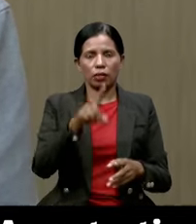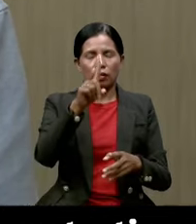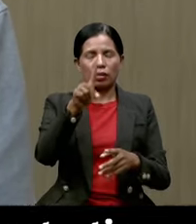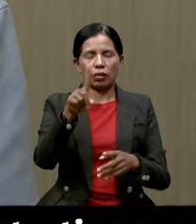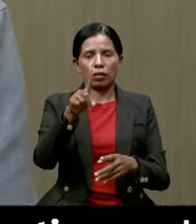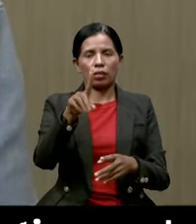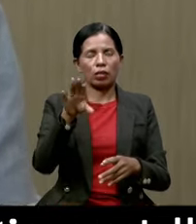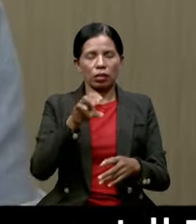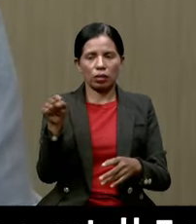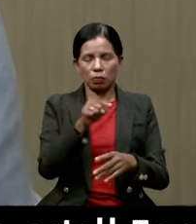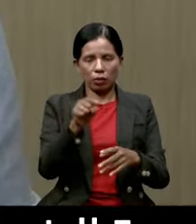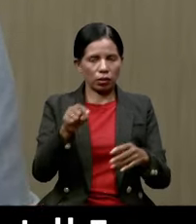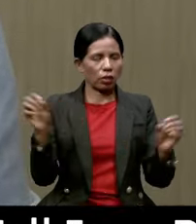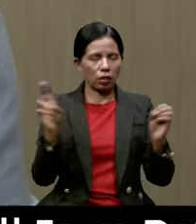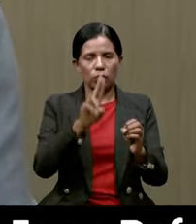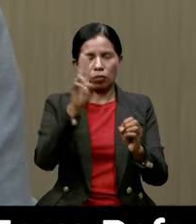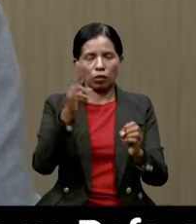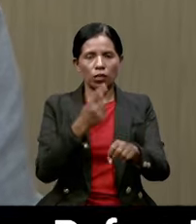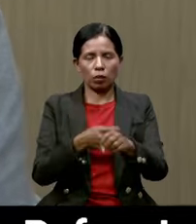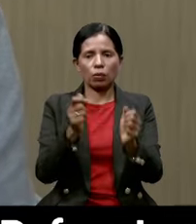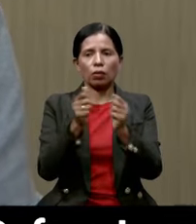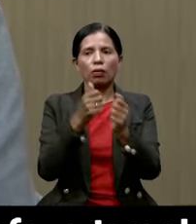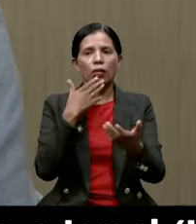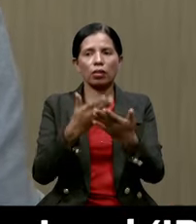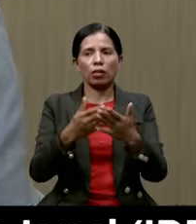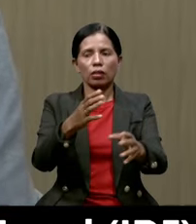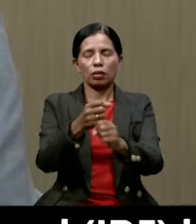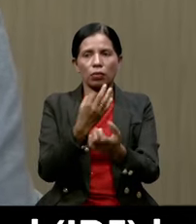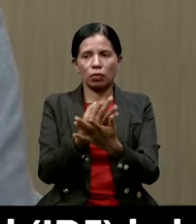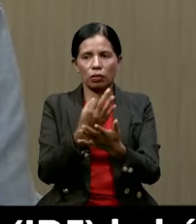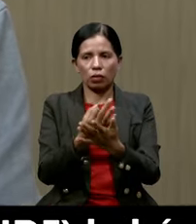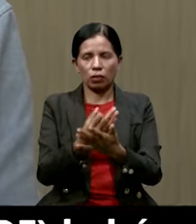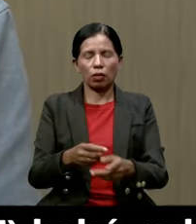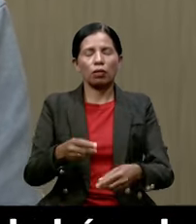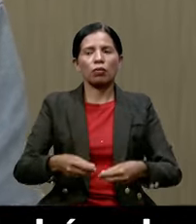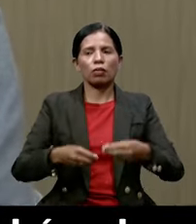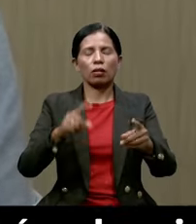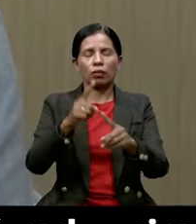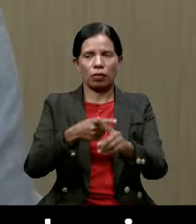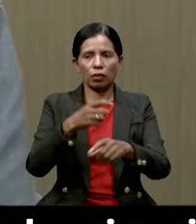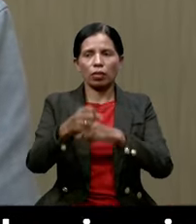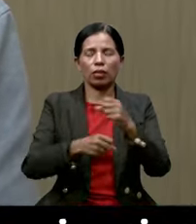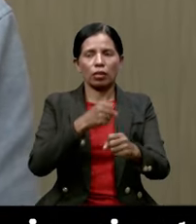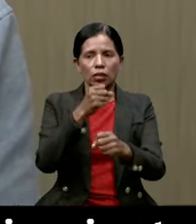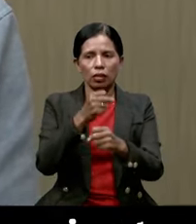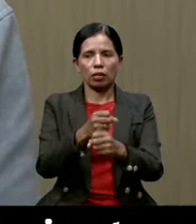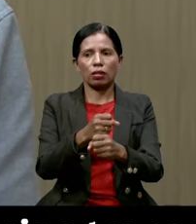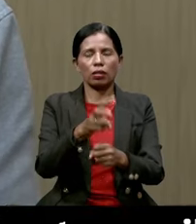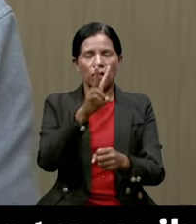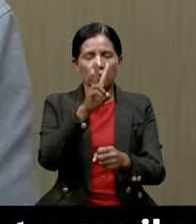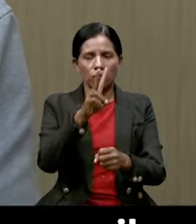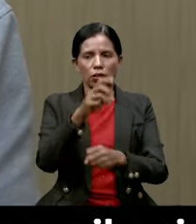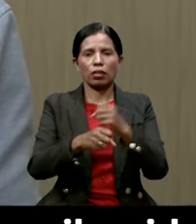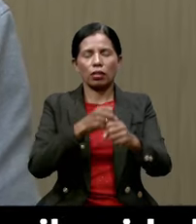60% né lá aproveita o dia. Se mudei tosa estar o fotia fulpulan durante tina hira, tina rua,